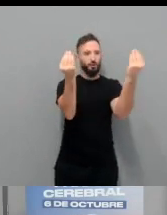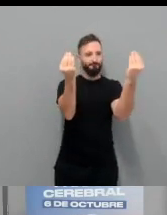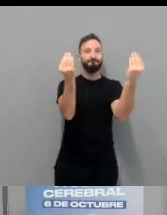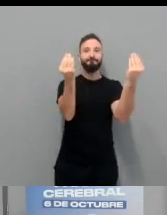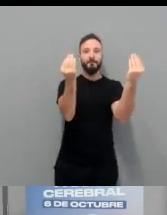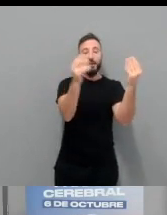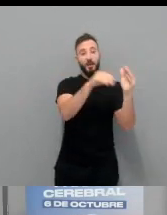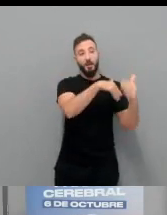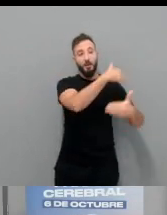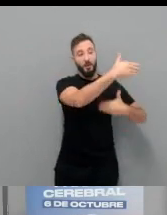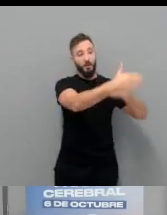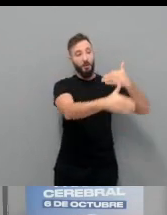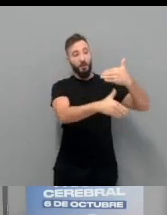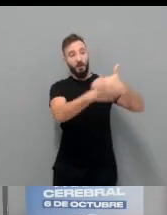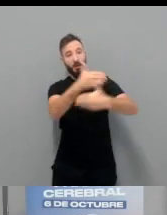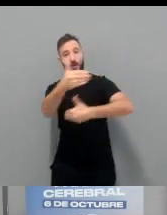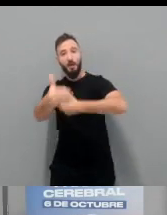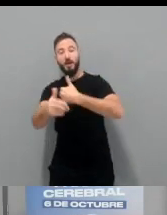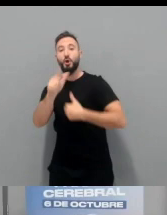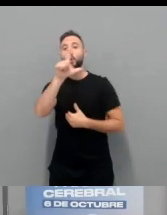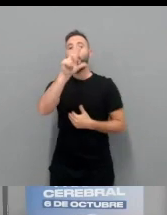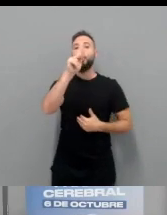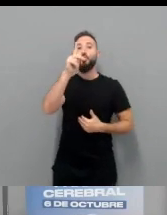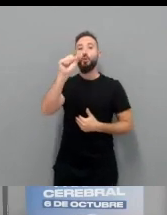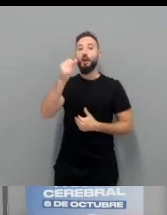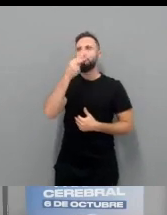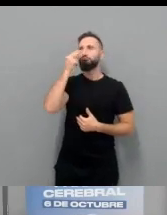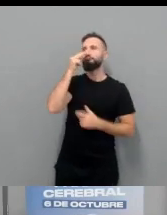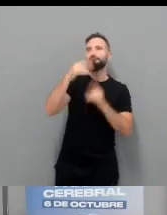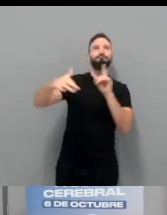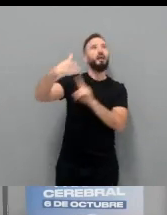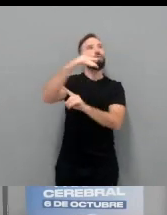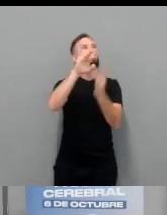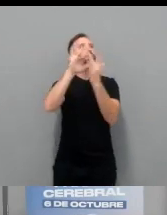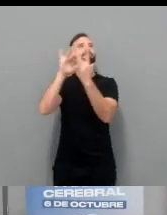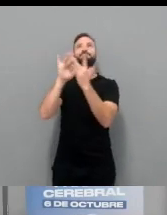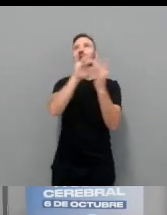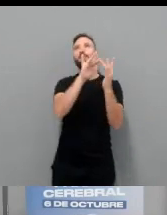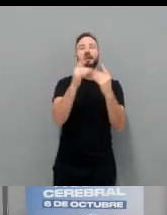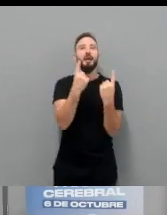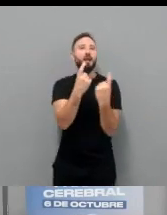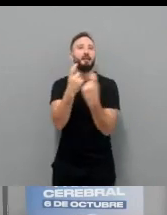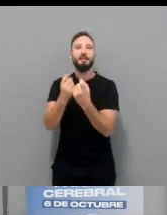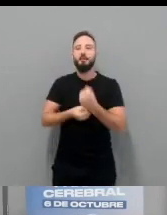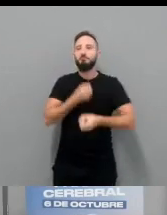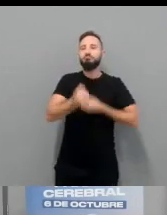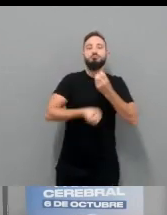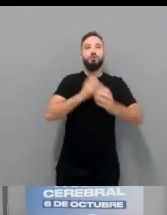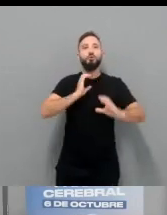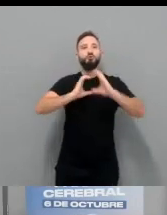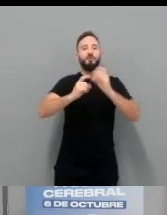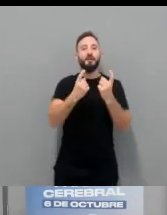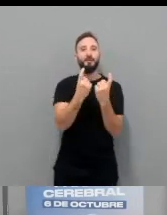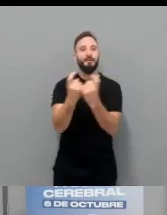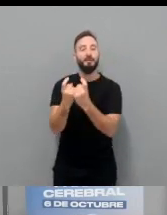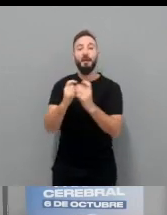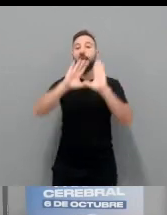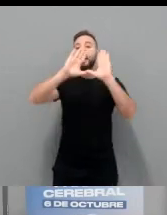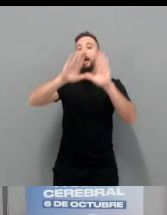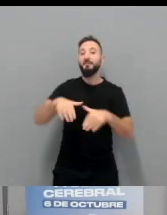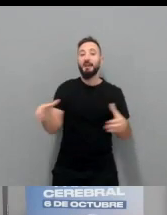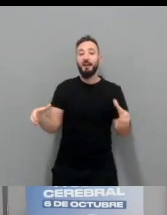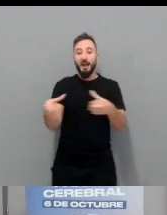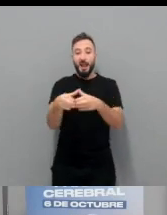al final, con el interés que mostraba Luca por interactuar con el entorno y esa necesidad de comunicación, el equipo